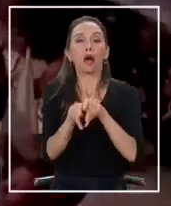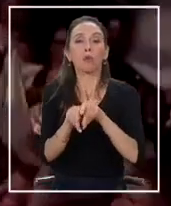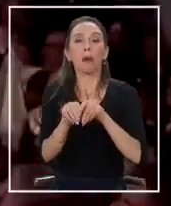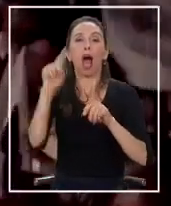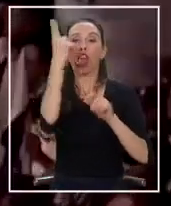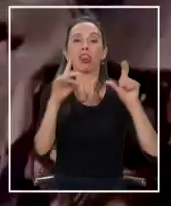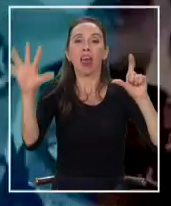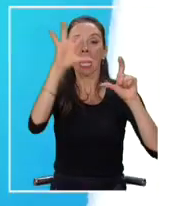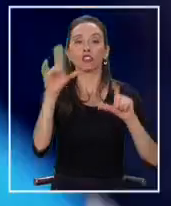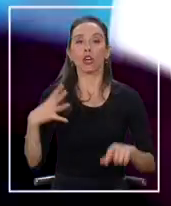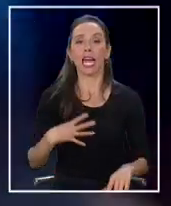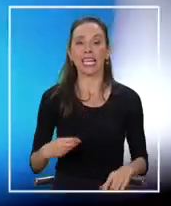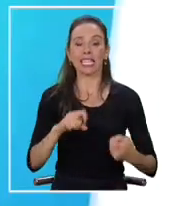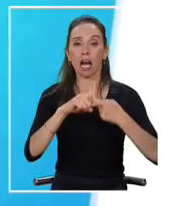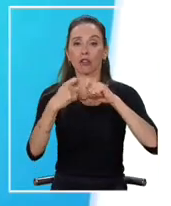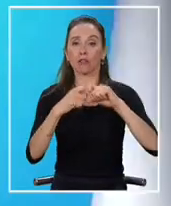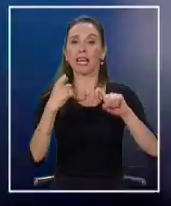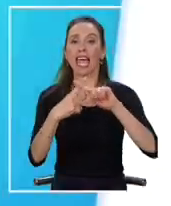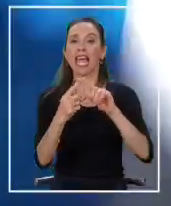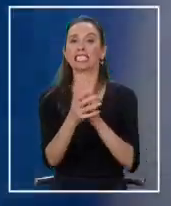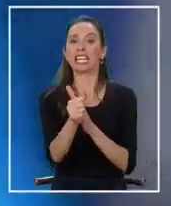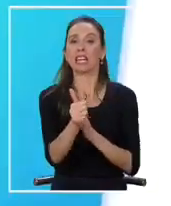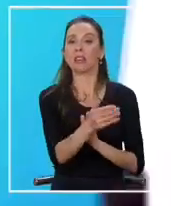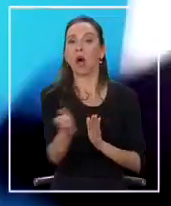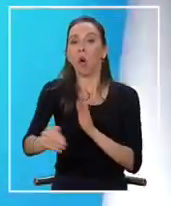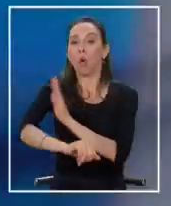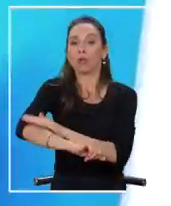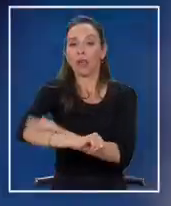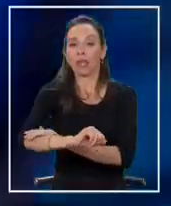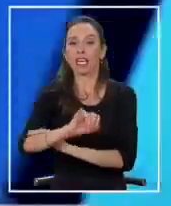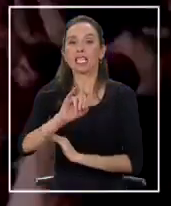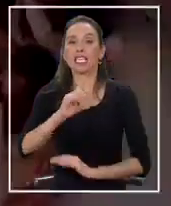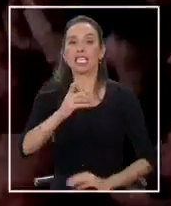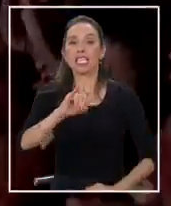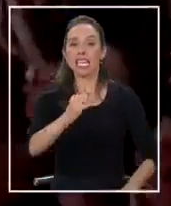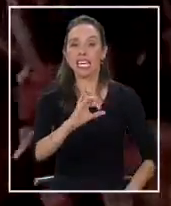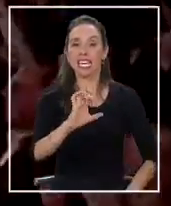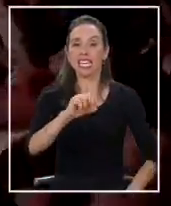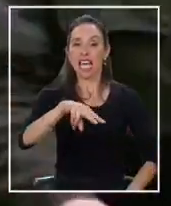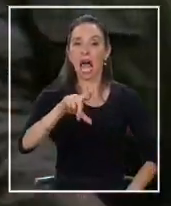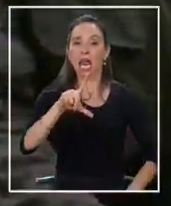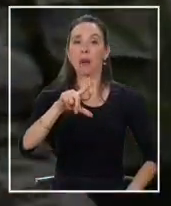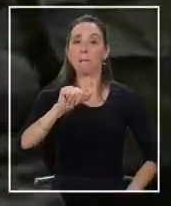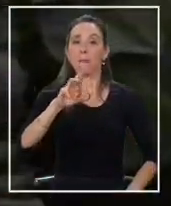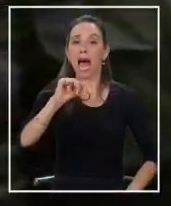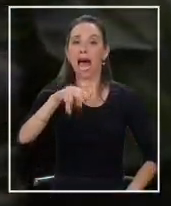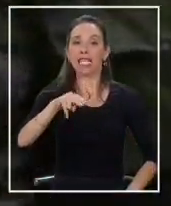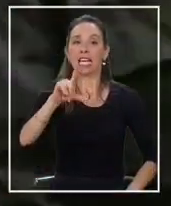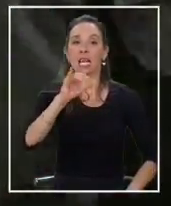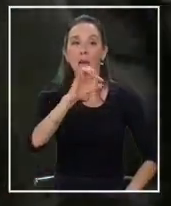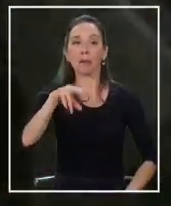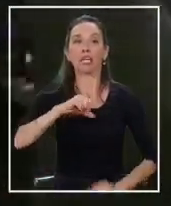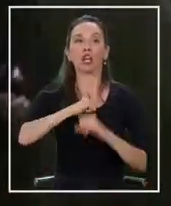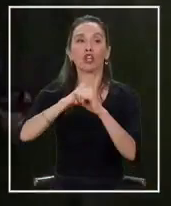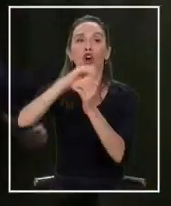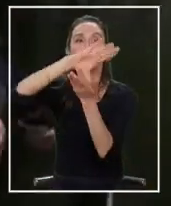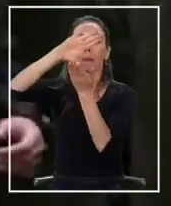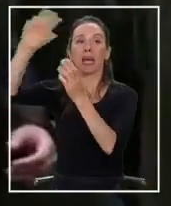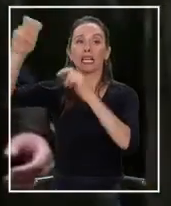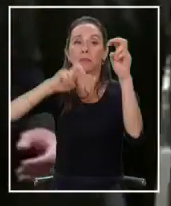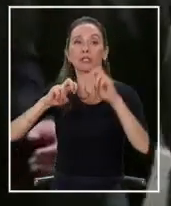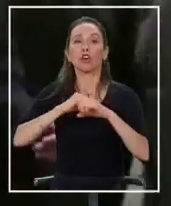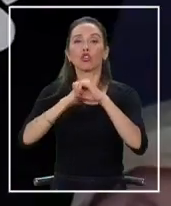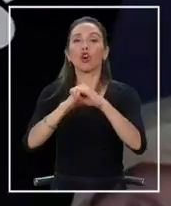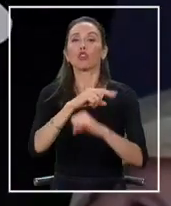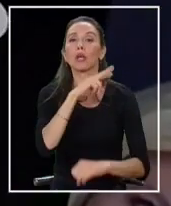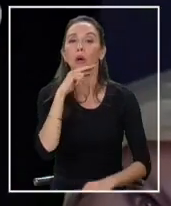Marine, es hija del controvertido ex líder de ultraderecha Jean-Marie Le Pen, conocido por sus posturas anti-inmigración y